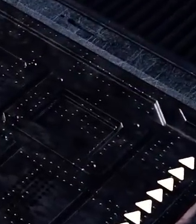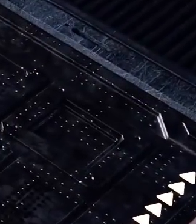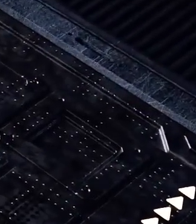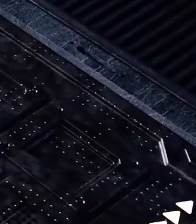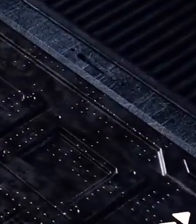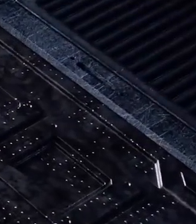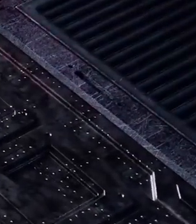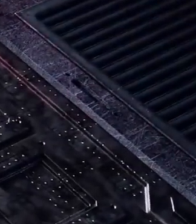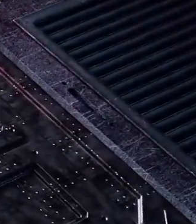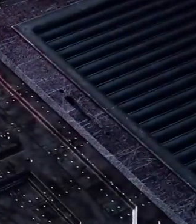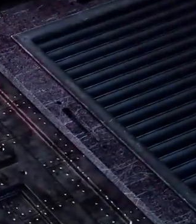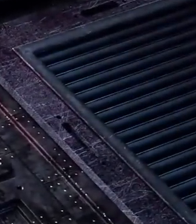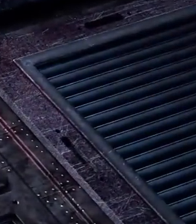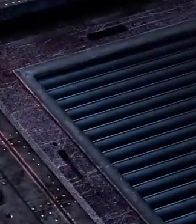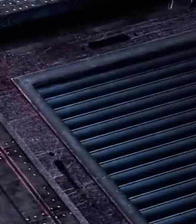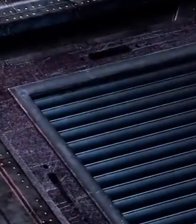Todopoderoso!